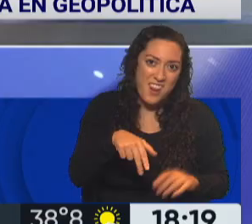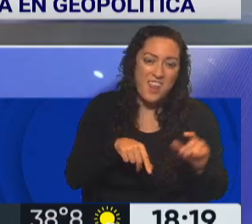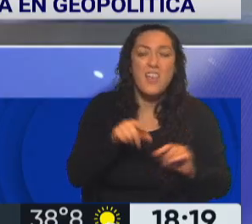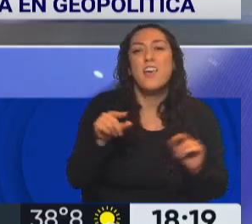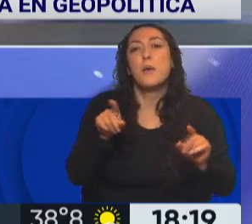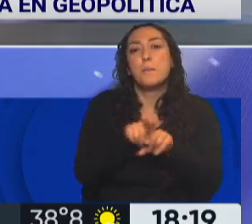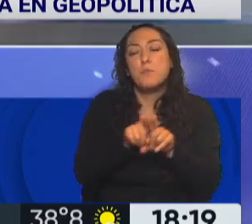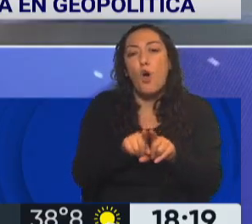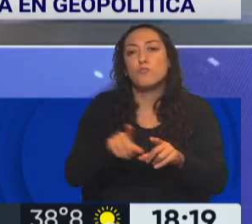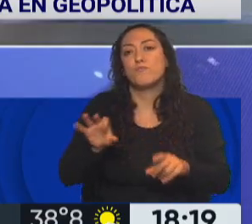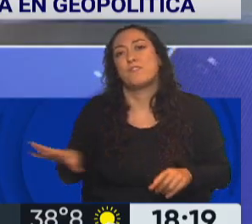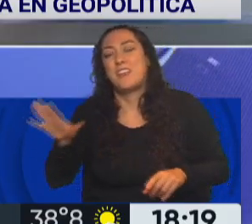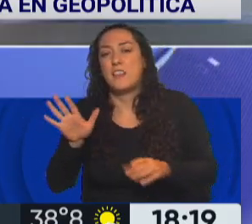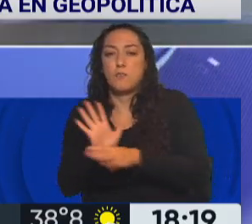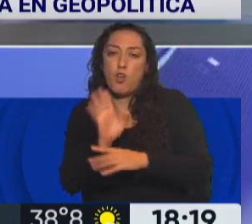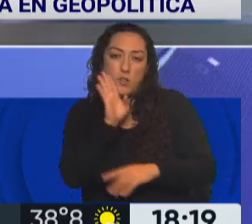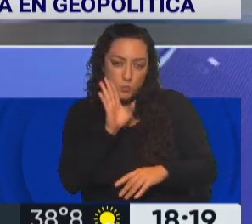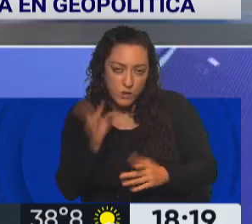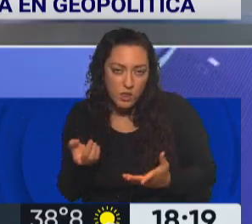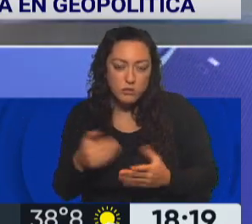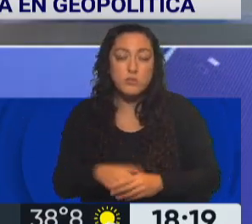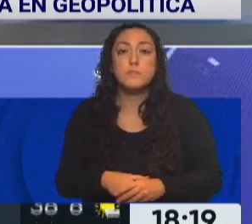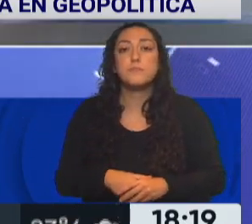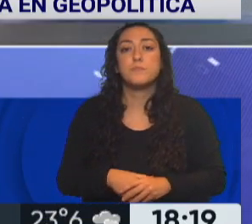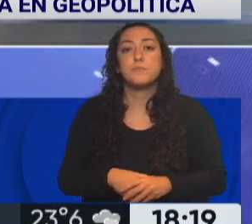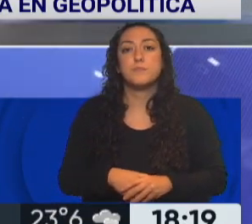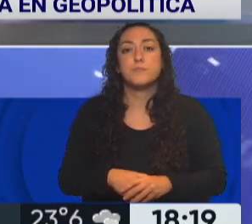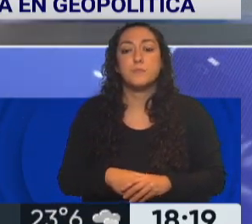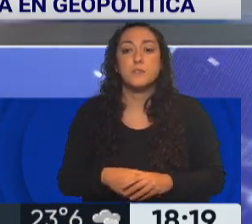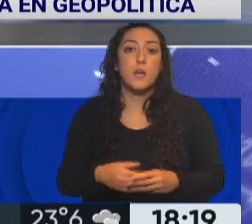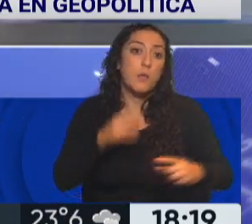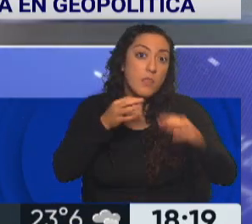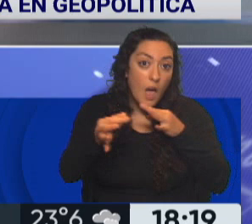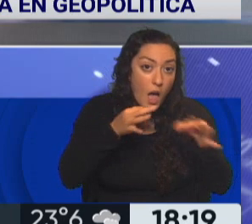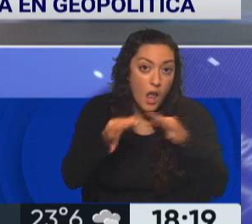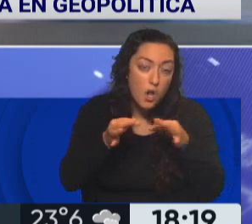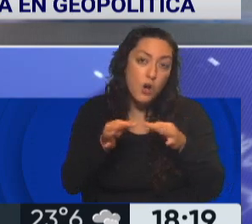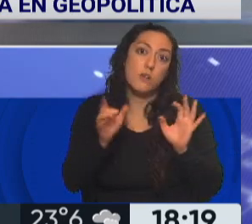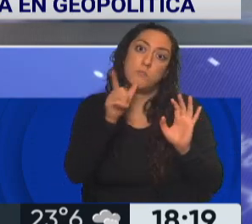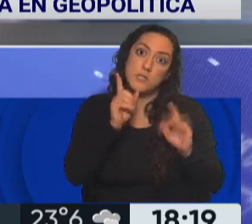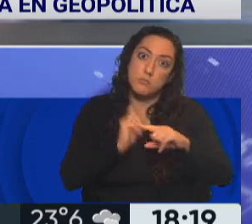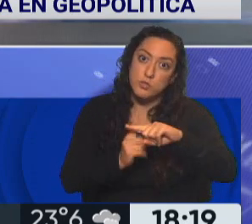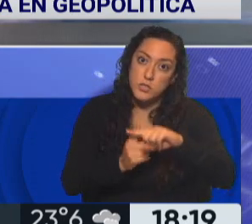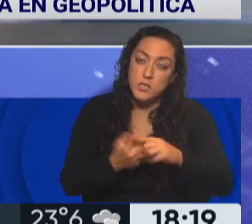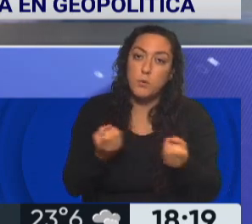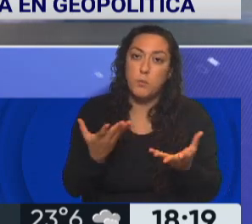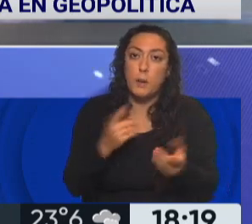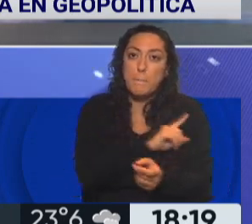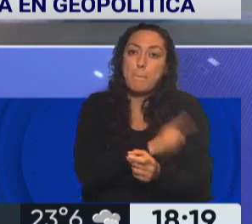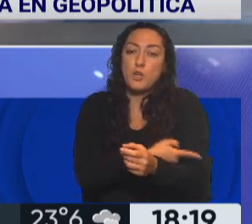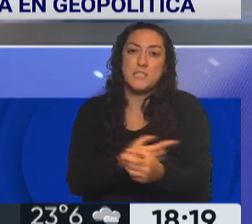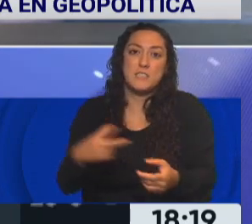bien Estados Unidos, me parece auspicioso en principio que estén dialogando el presidente de una potencia, la única, grande,